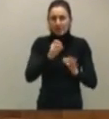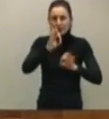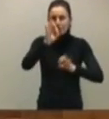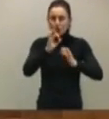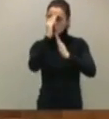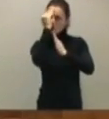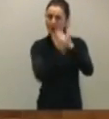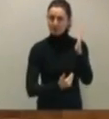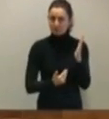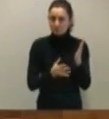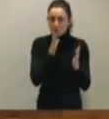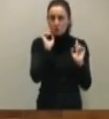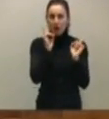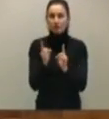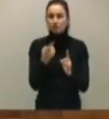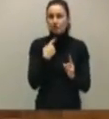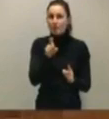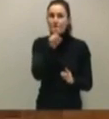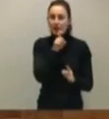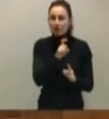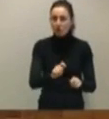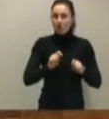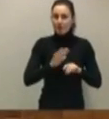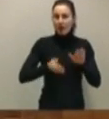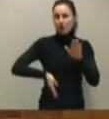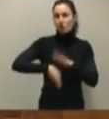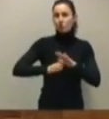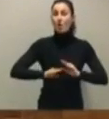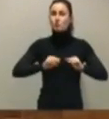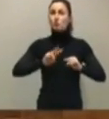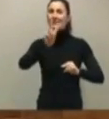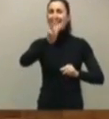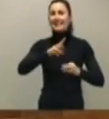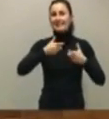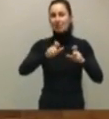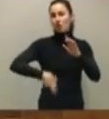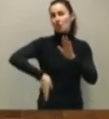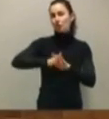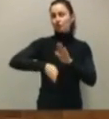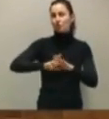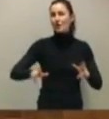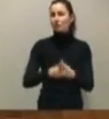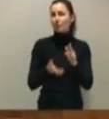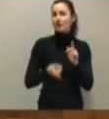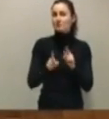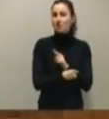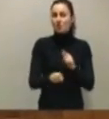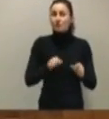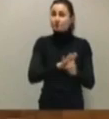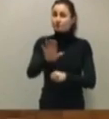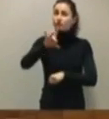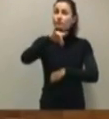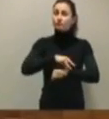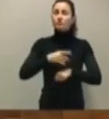del 20%, que en muchos casos puso en peligro la propia continuidad de sus actividades. Y en el ámbito sanitario